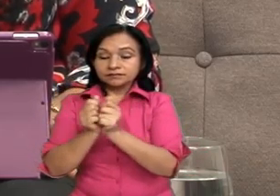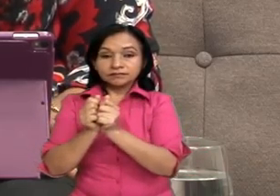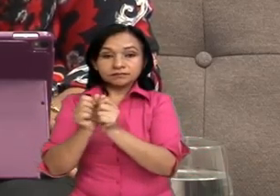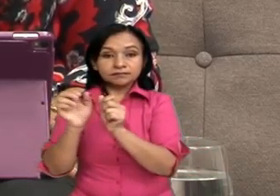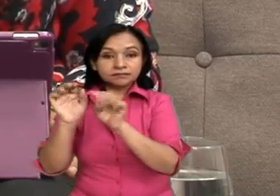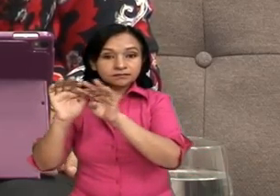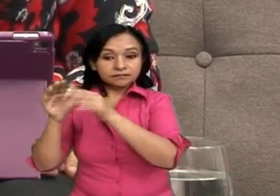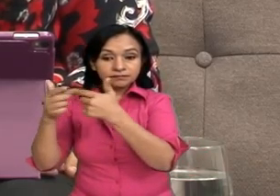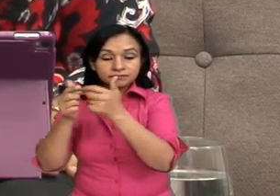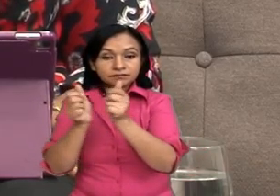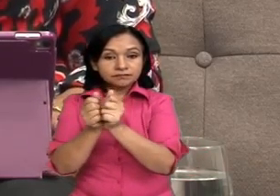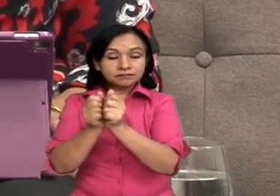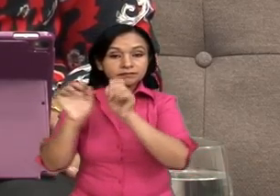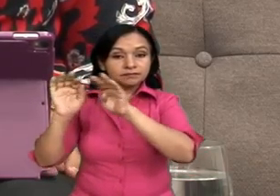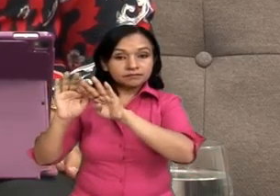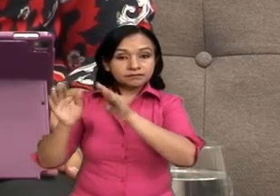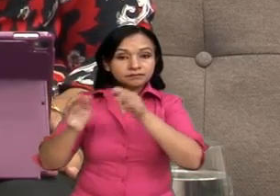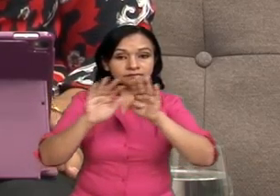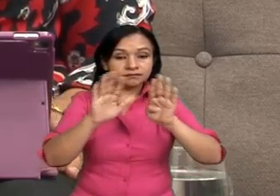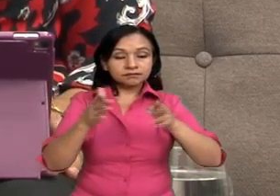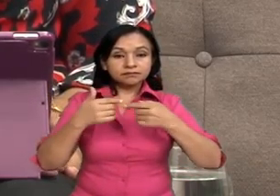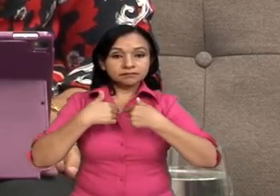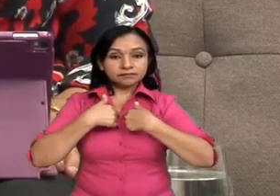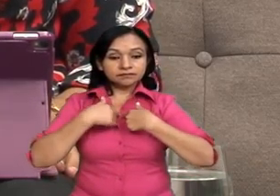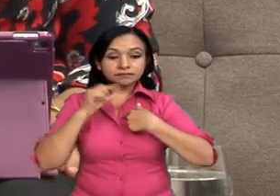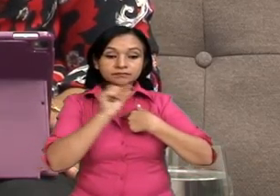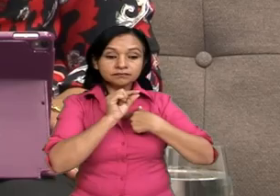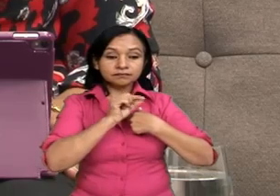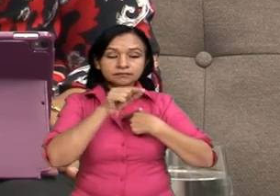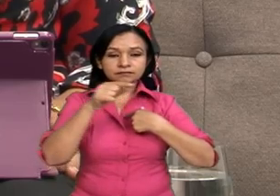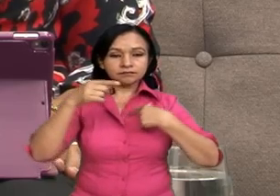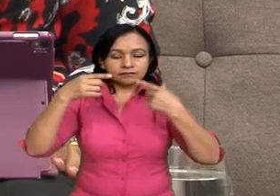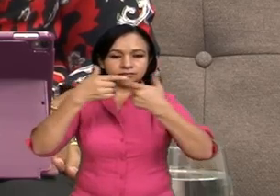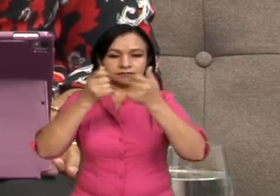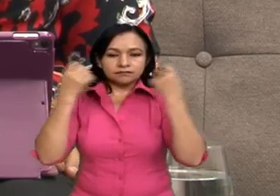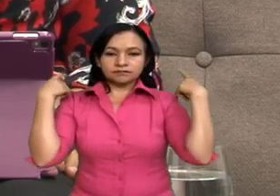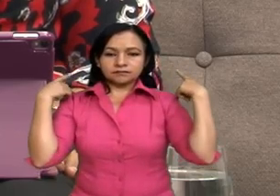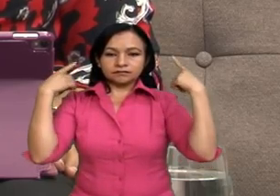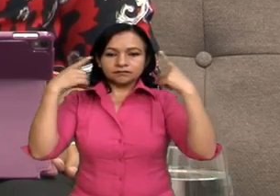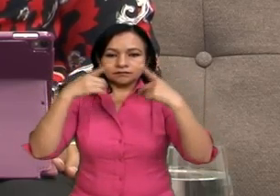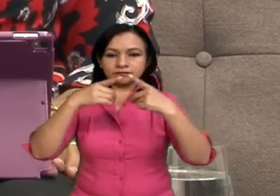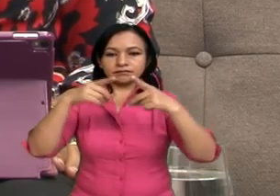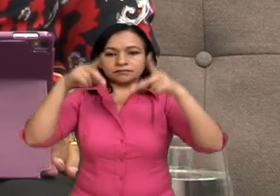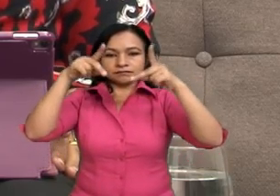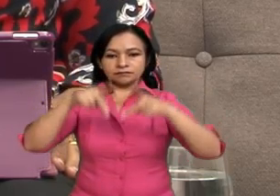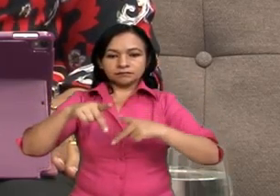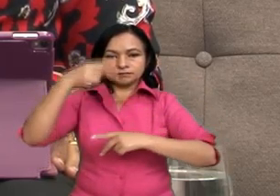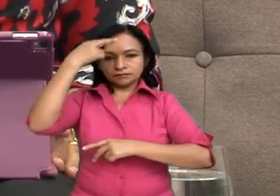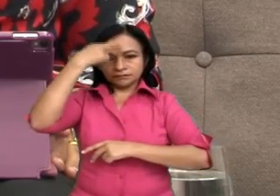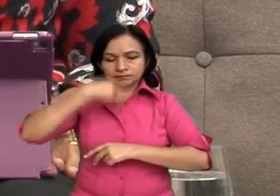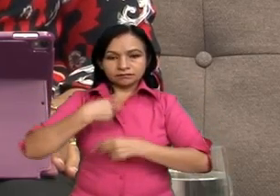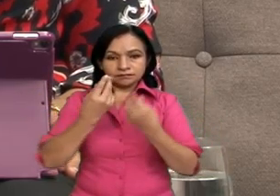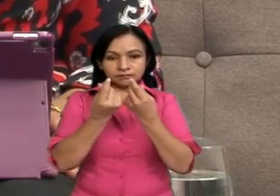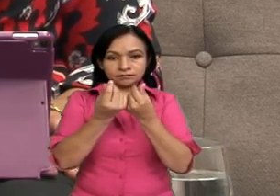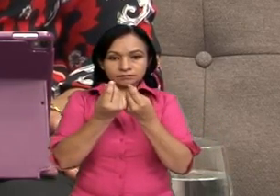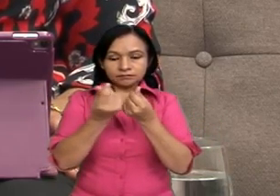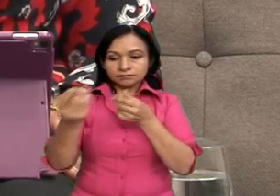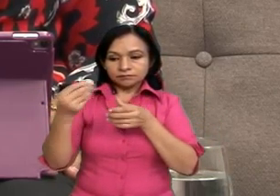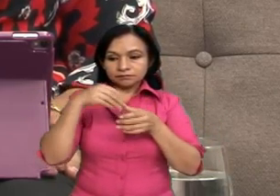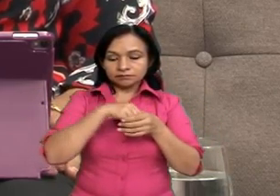asociativos, núcleos productivos, entonces hay una directiva, hay una persona que manejan, entonces el